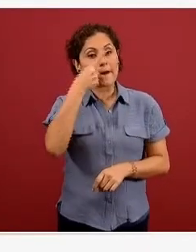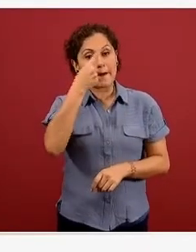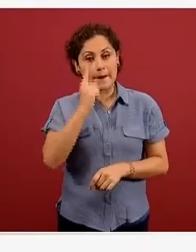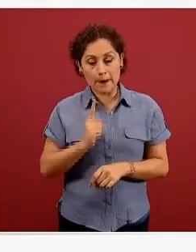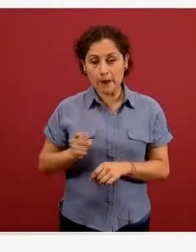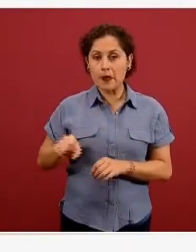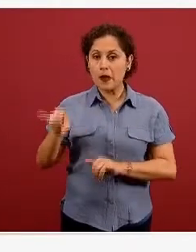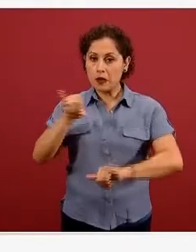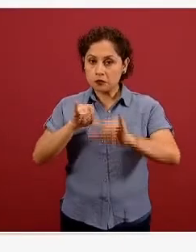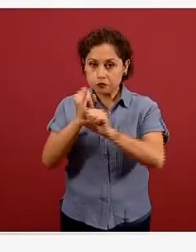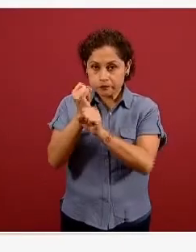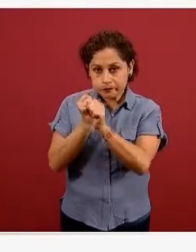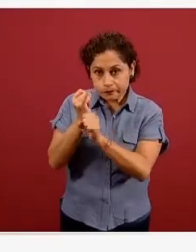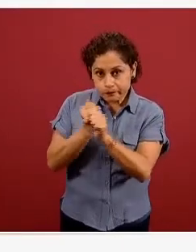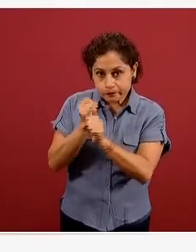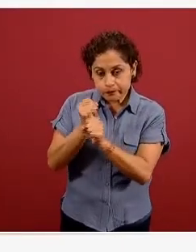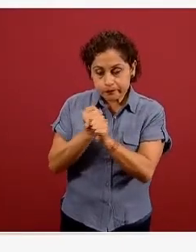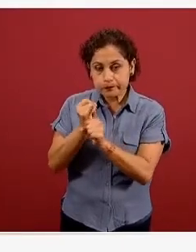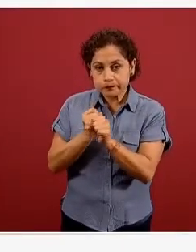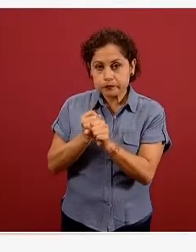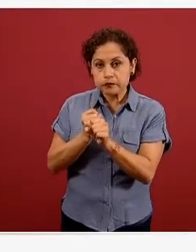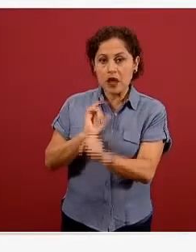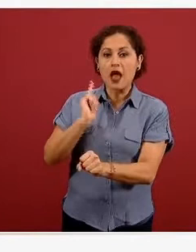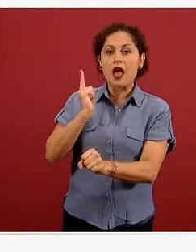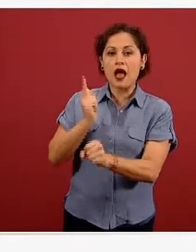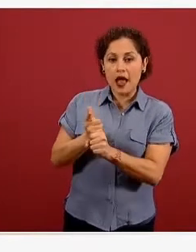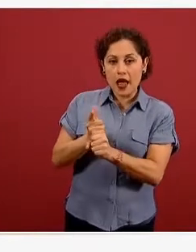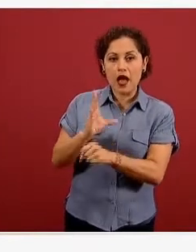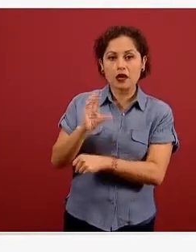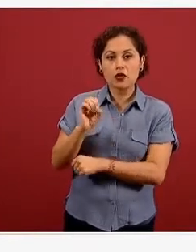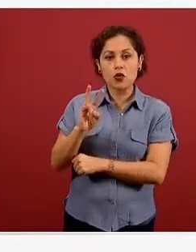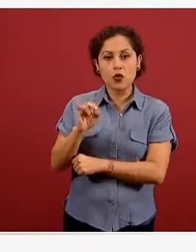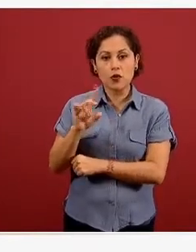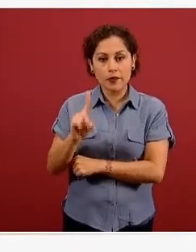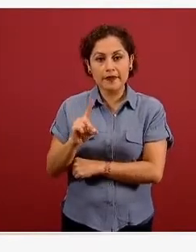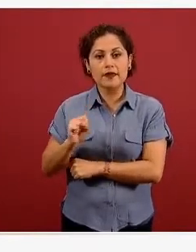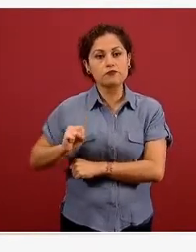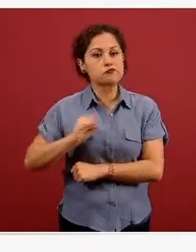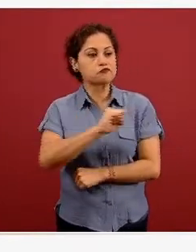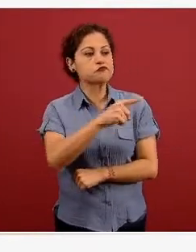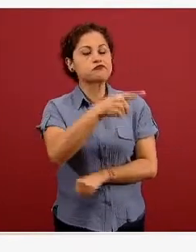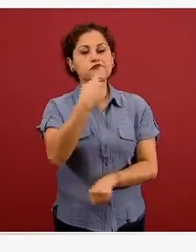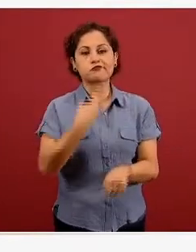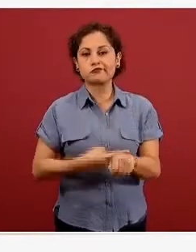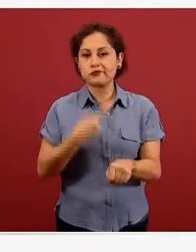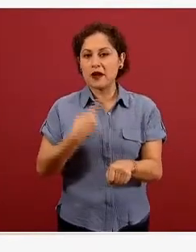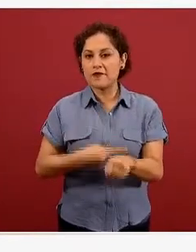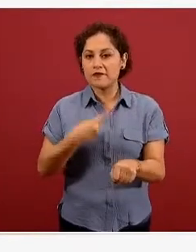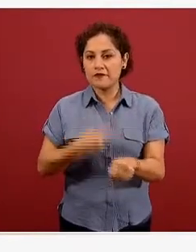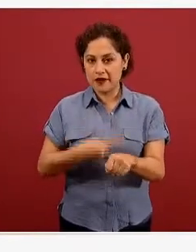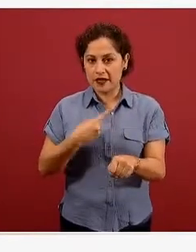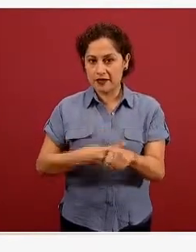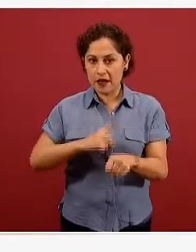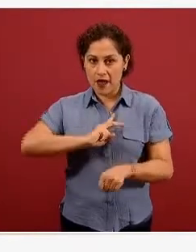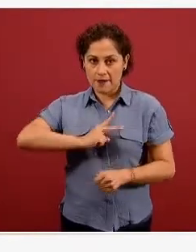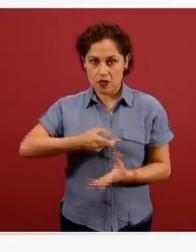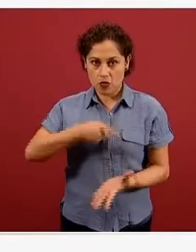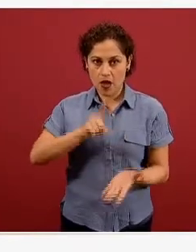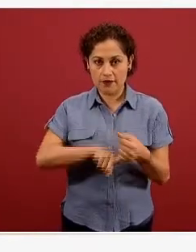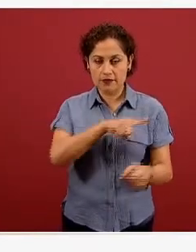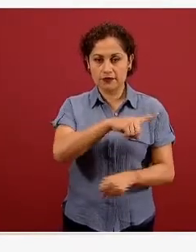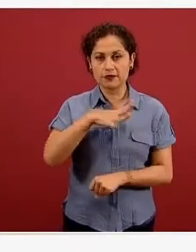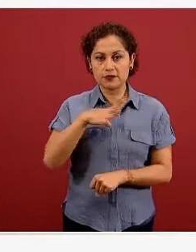laboratorio buscando el diagnóstico de COVID, se encuentran realmente positivas al virus SARS-CoV-2. Y